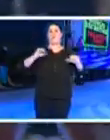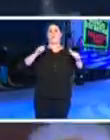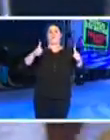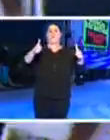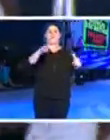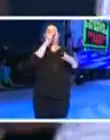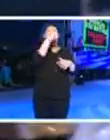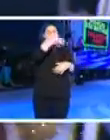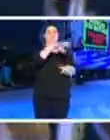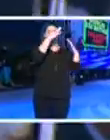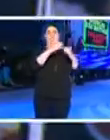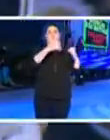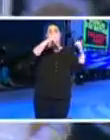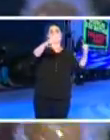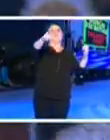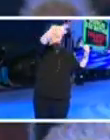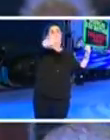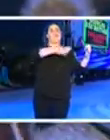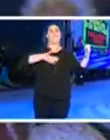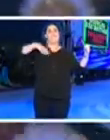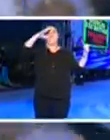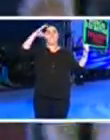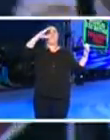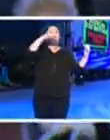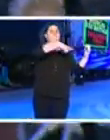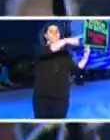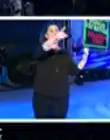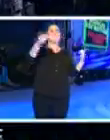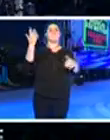afición yo quiero escuchar. Es